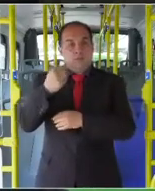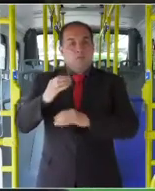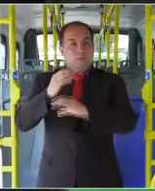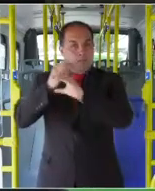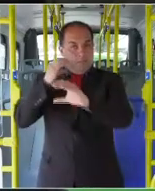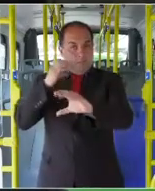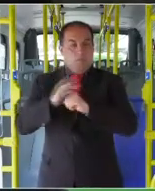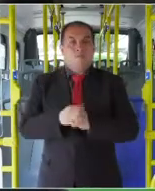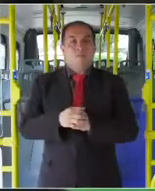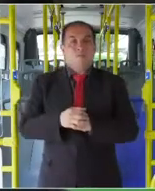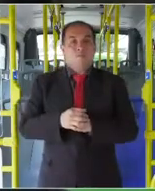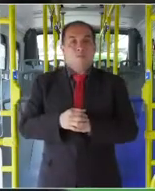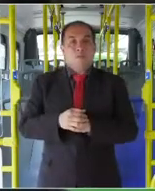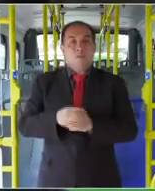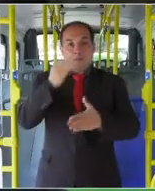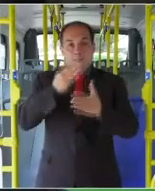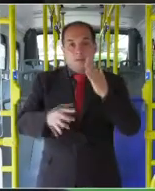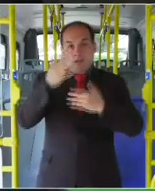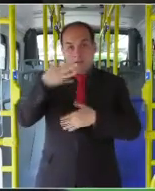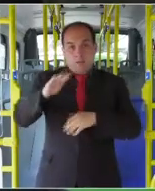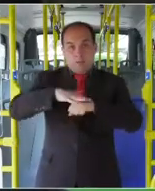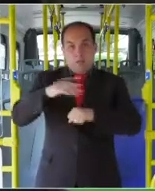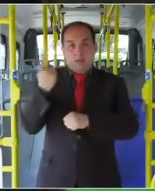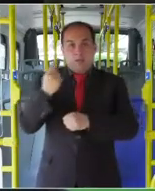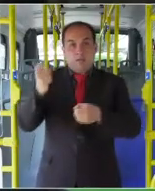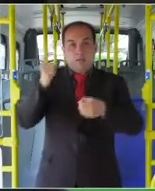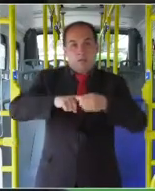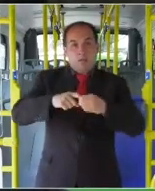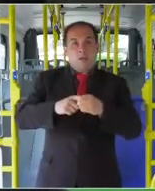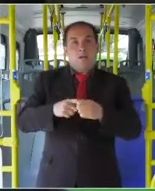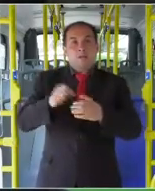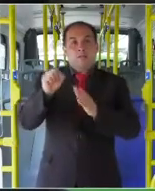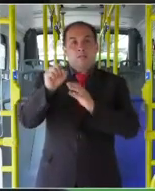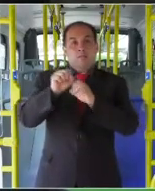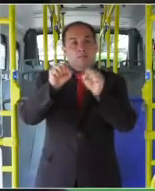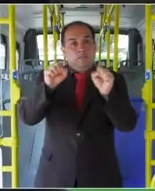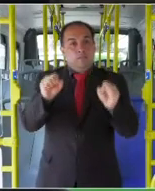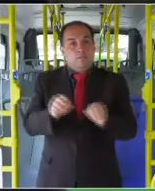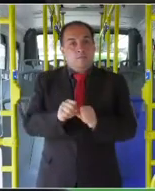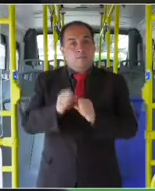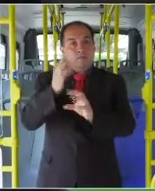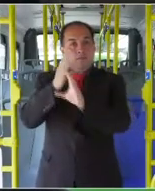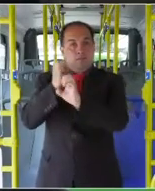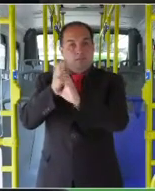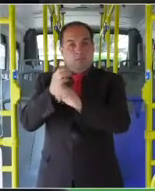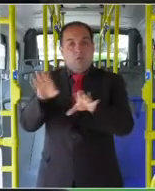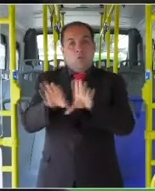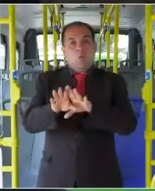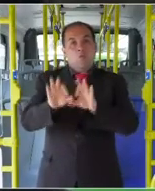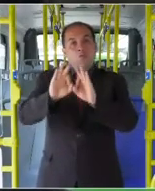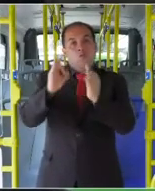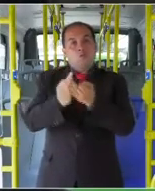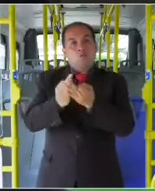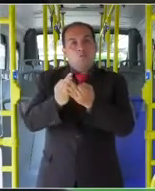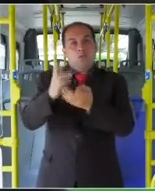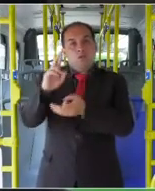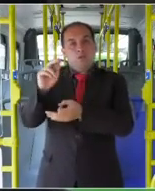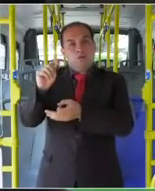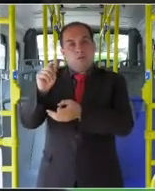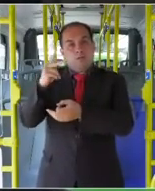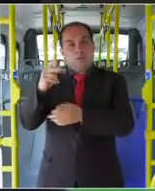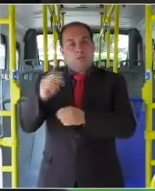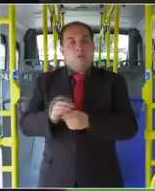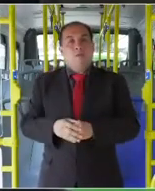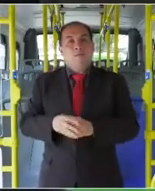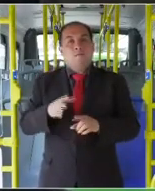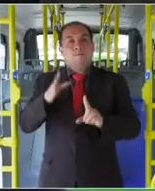unidades y todavía vienen 10 más que se integran al sistema Metrobús como parte de RTP, cumplen los objetivos